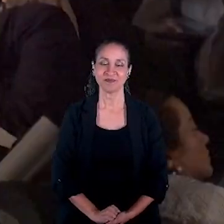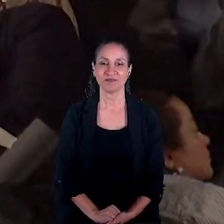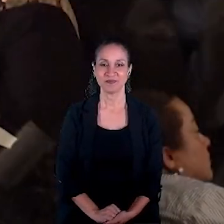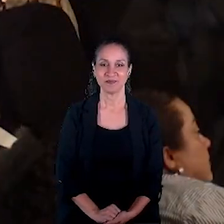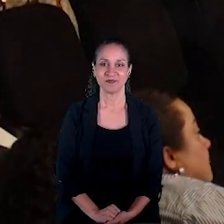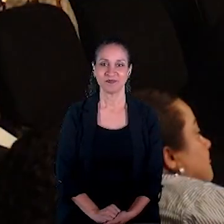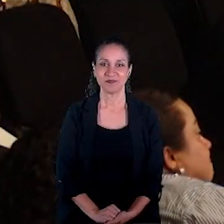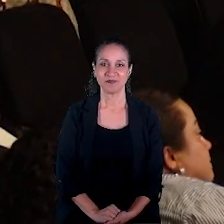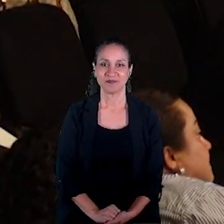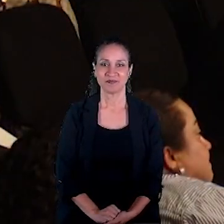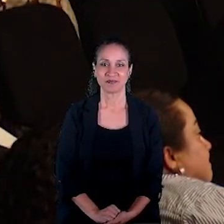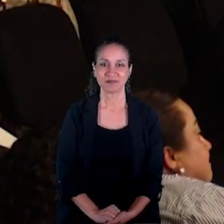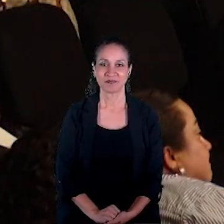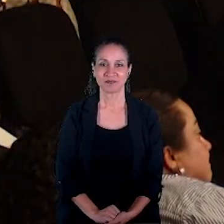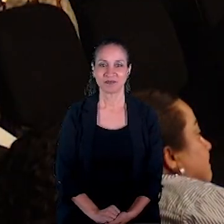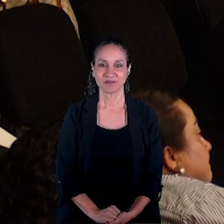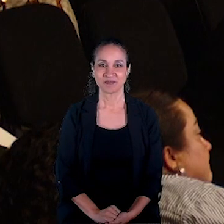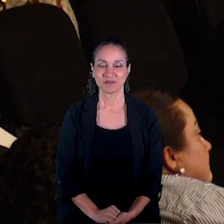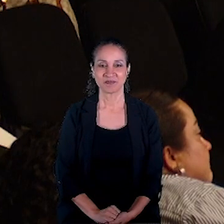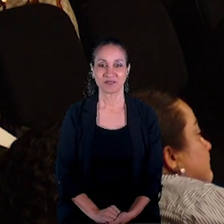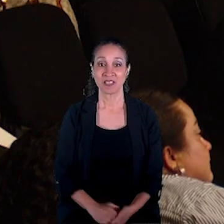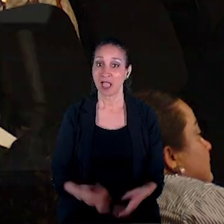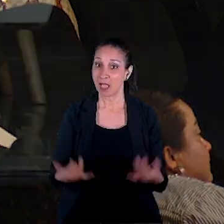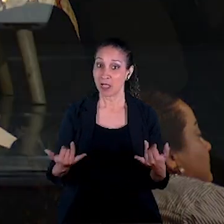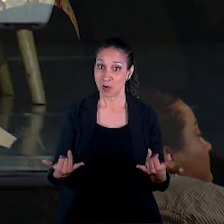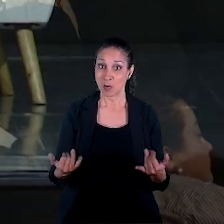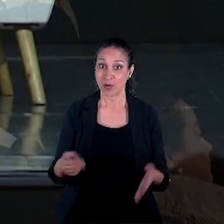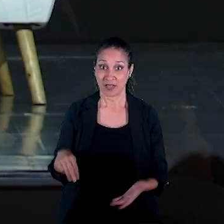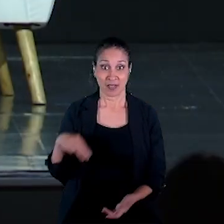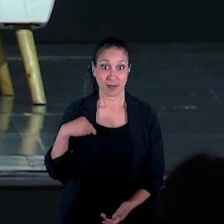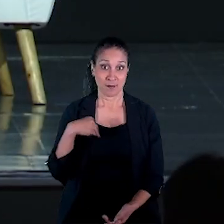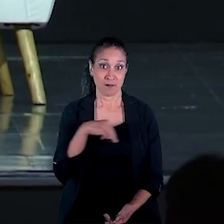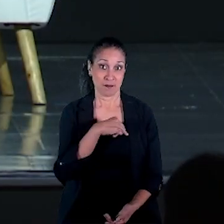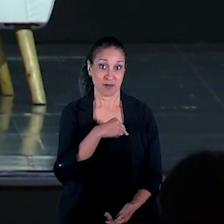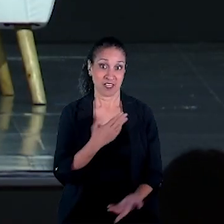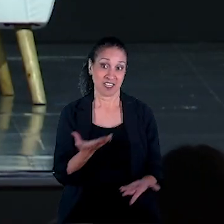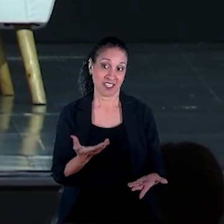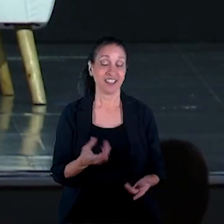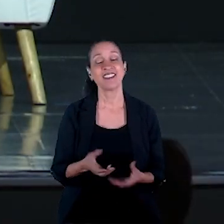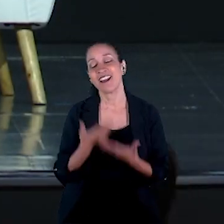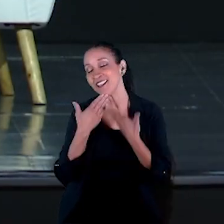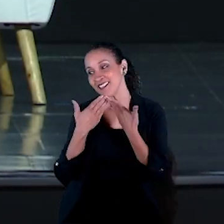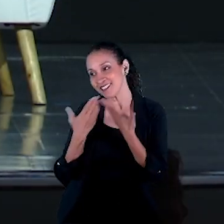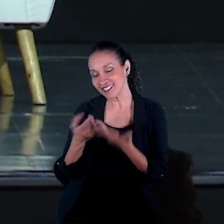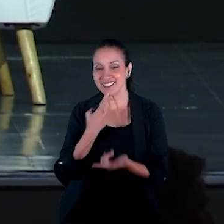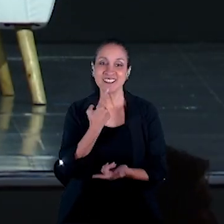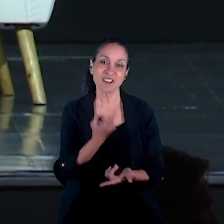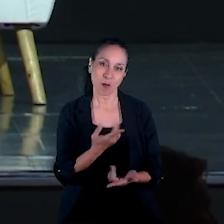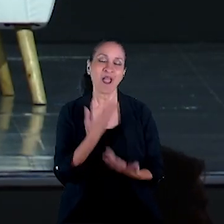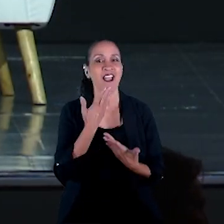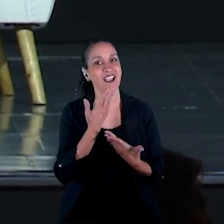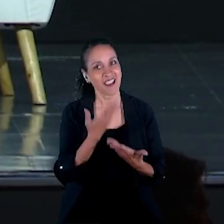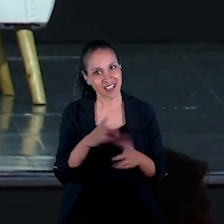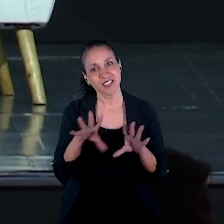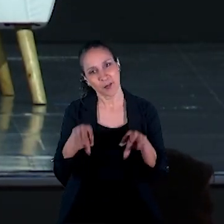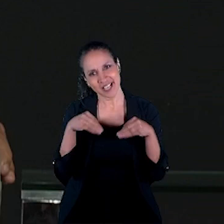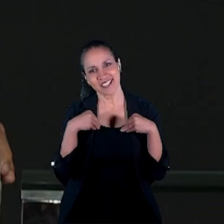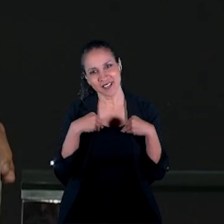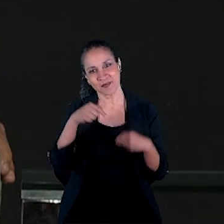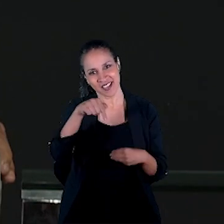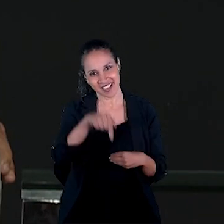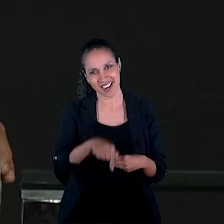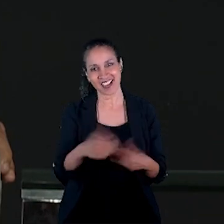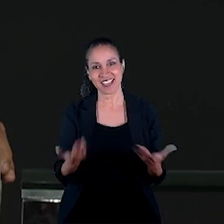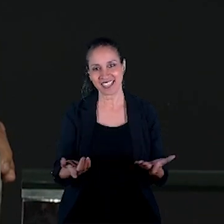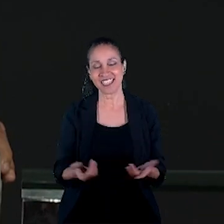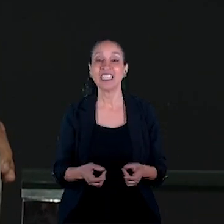gracias agradecemos a la ministra de no solamente que haya aceptado venir a este escenario sino además que